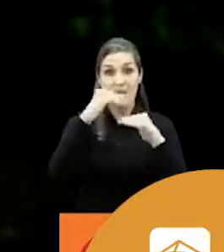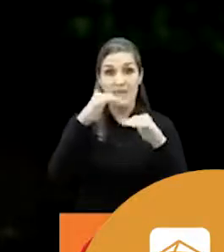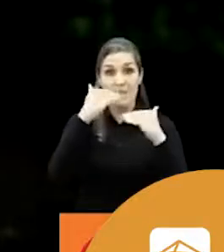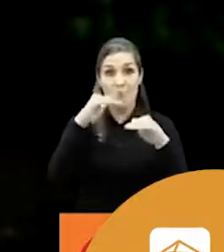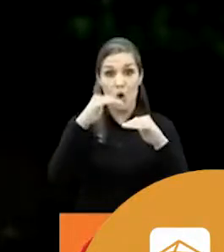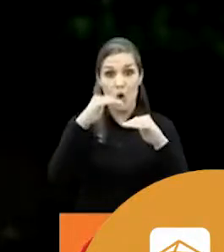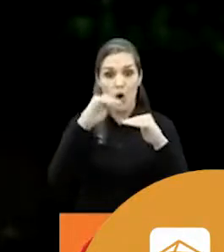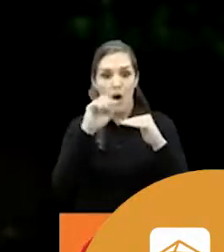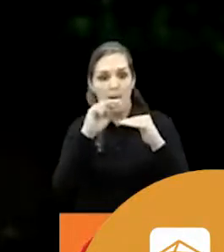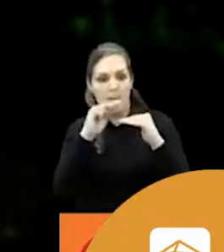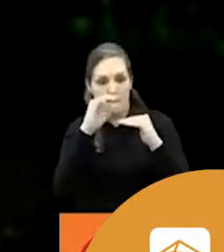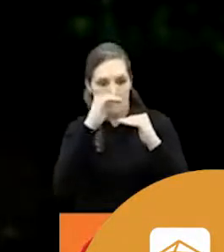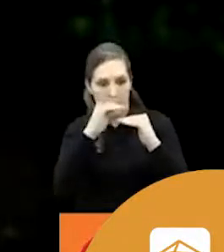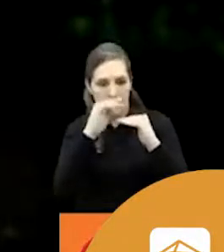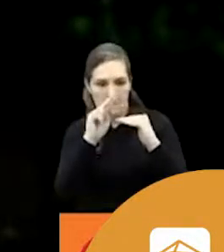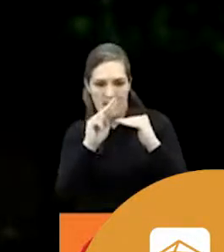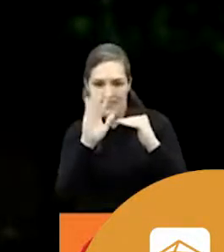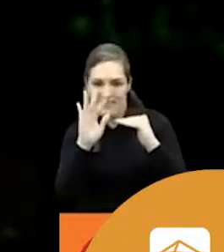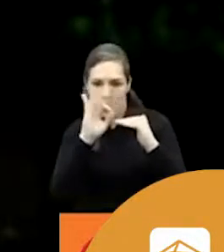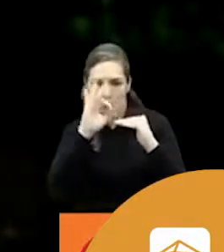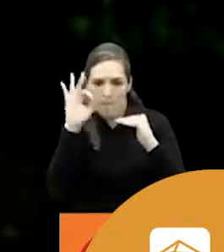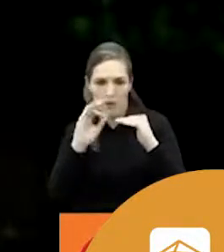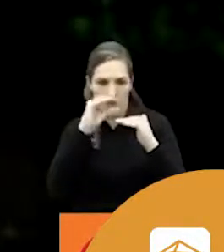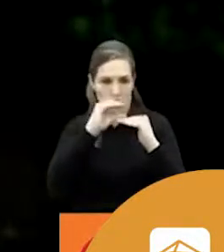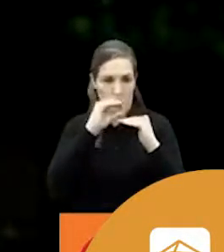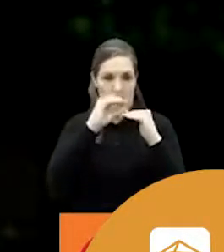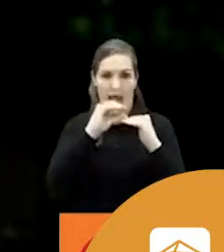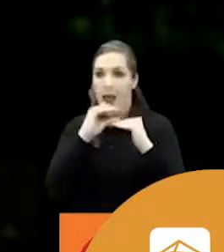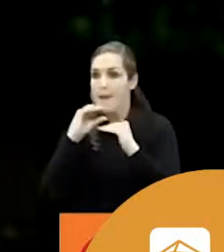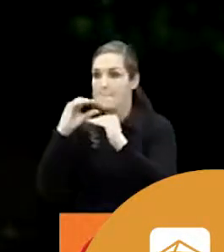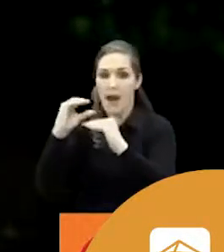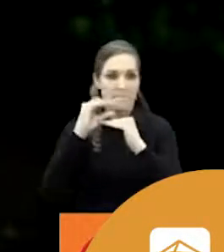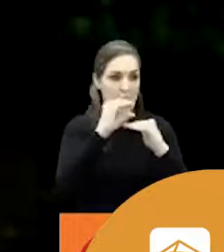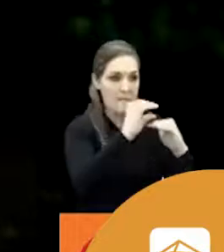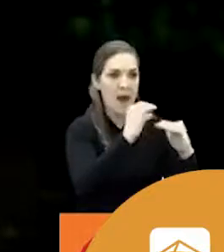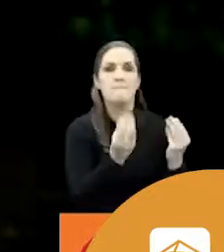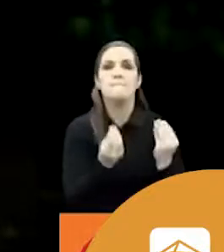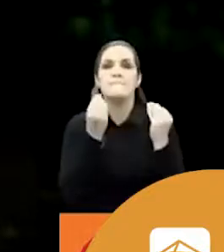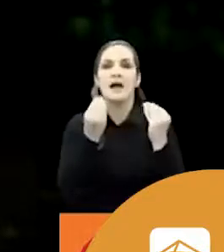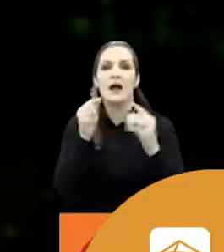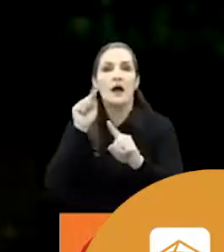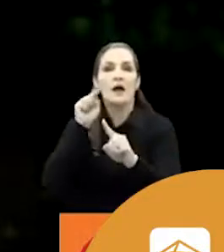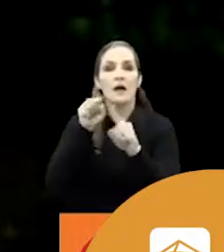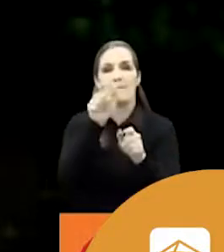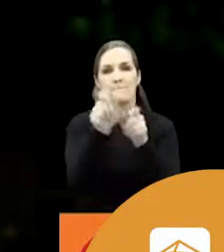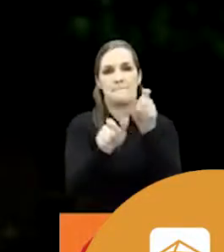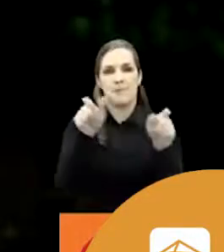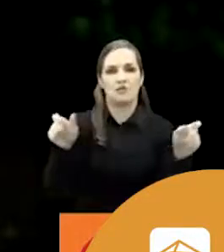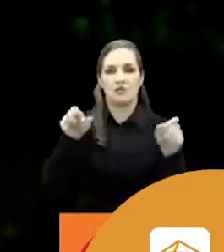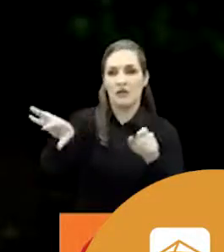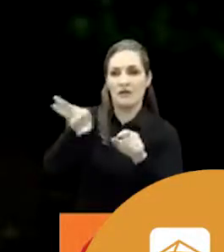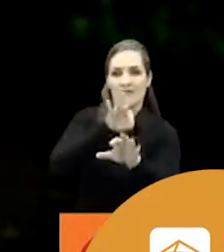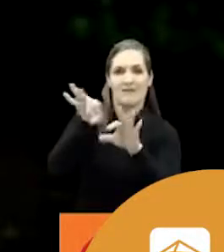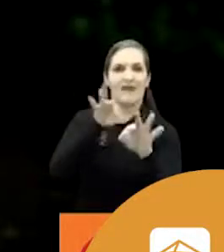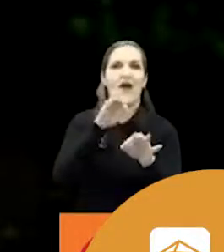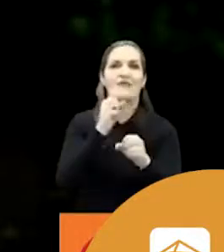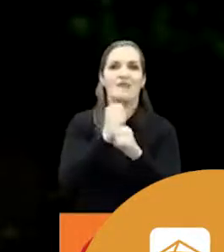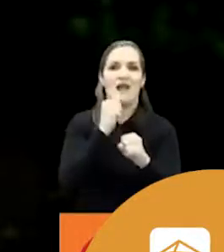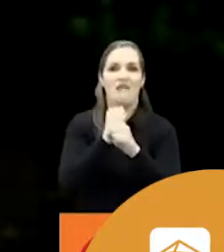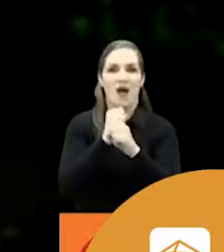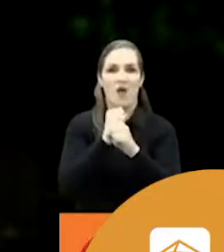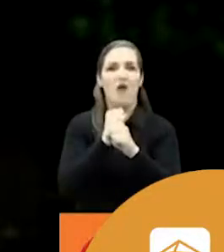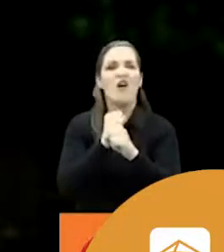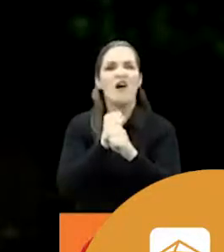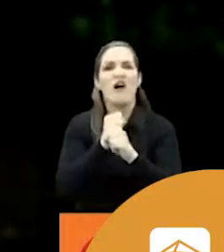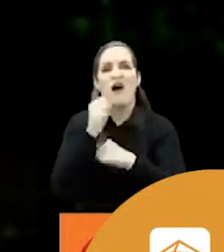mensual, es decir, prácticamente los costos de la seguridad social, para que se contraten jóvenes entre